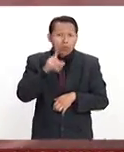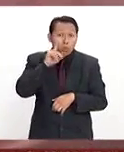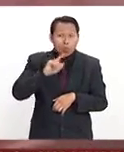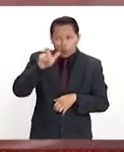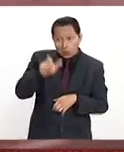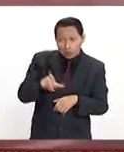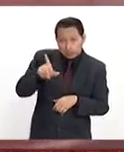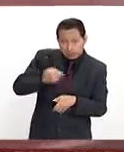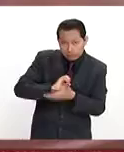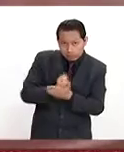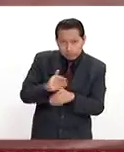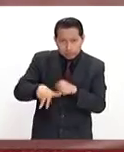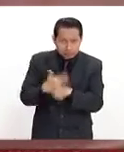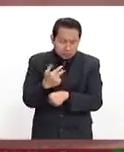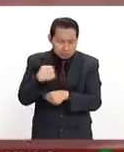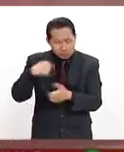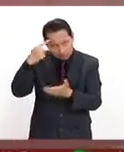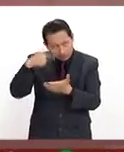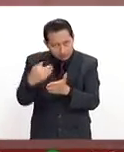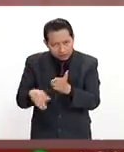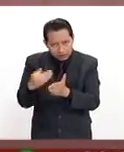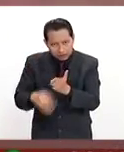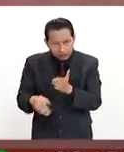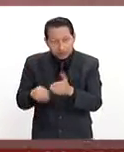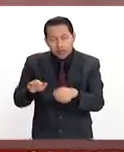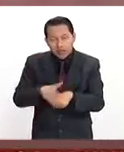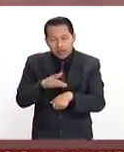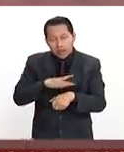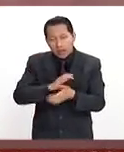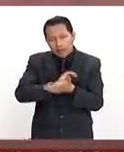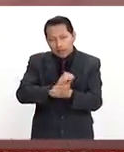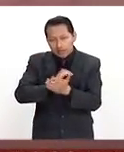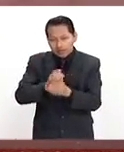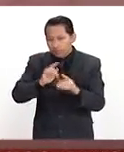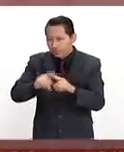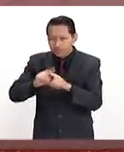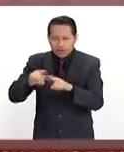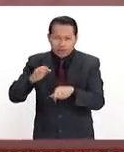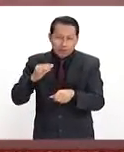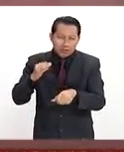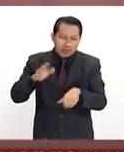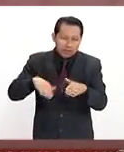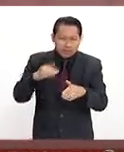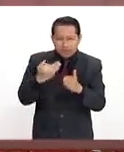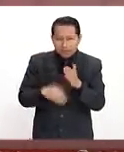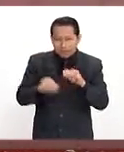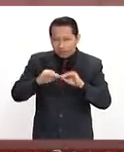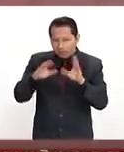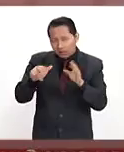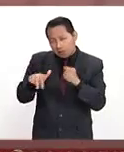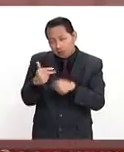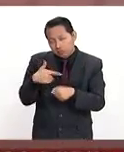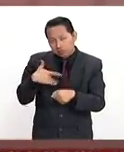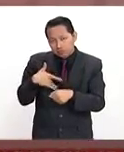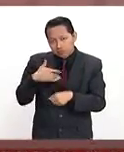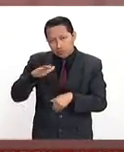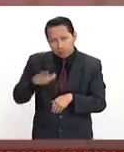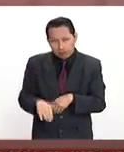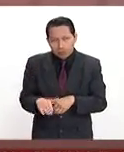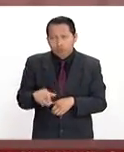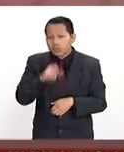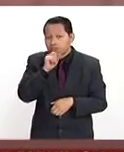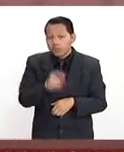por ejemplo, yo creo que estamos cortos. Sí. Hablando de todo este tipo de discriminación, ¿no? Que no es tan clara, me parece que 13 es muy bajo.